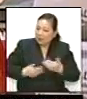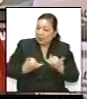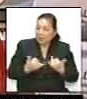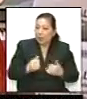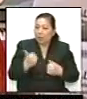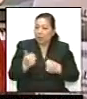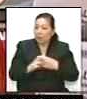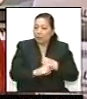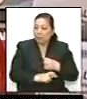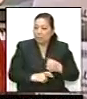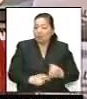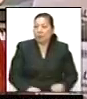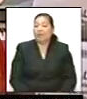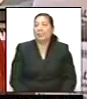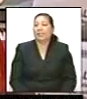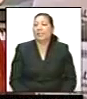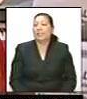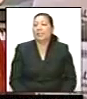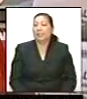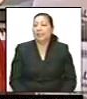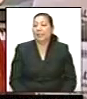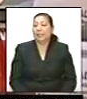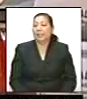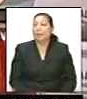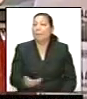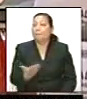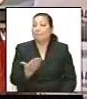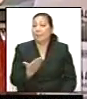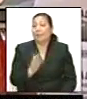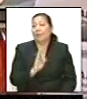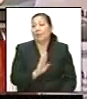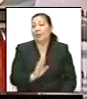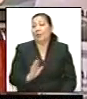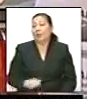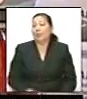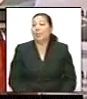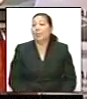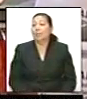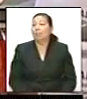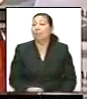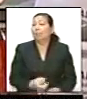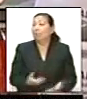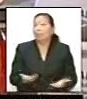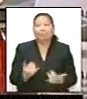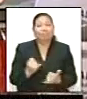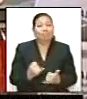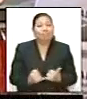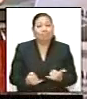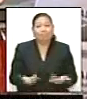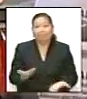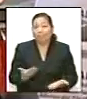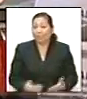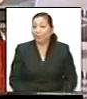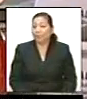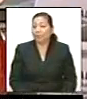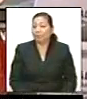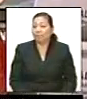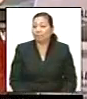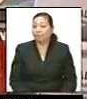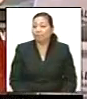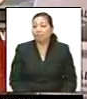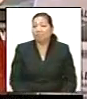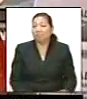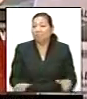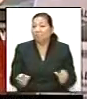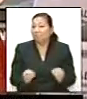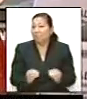otros países que estén reclamando ello, digamos? Porque si no terminamos siendo una parte menor